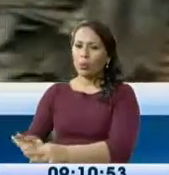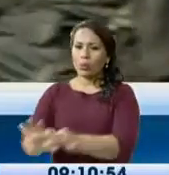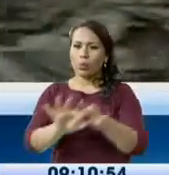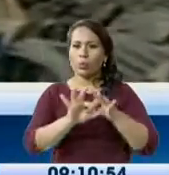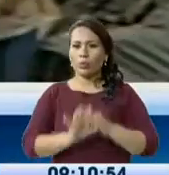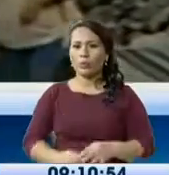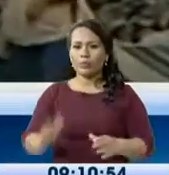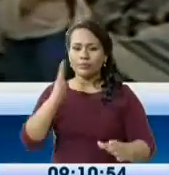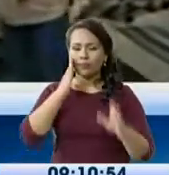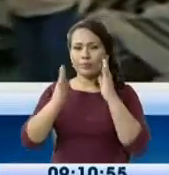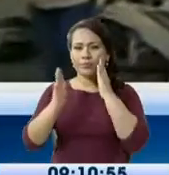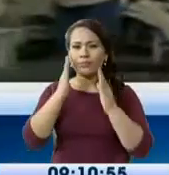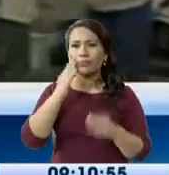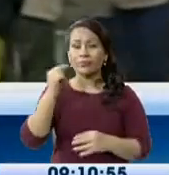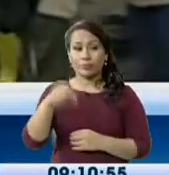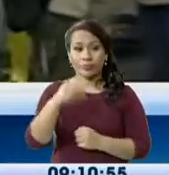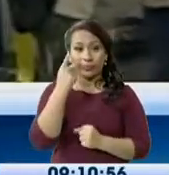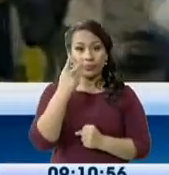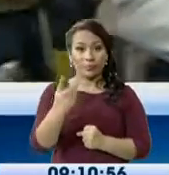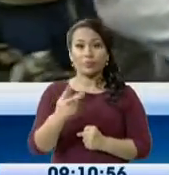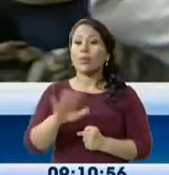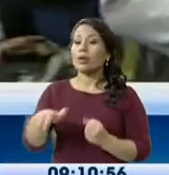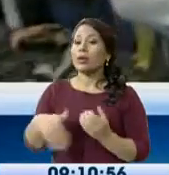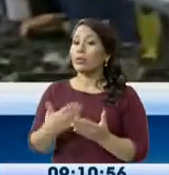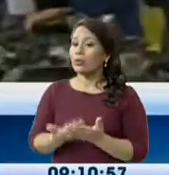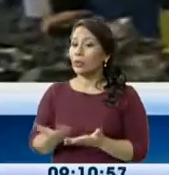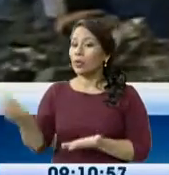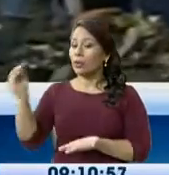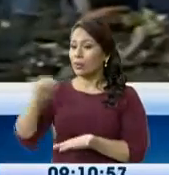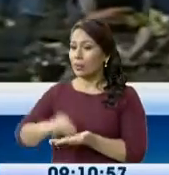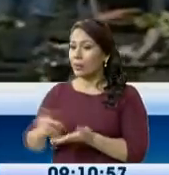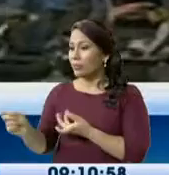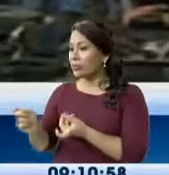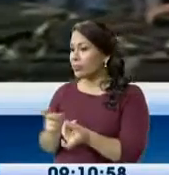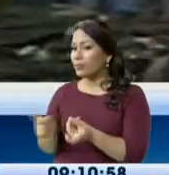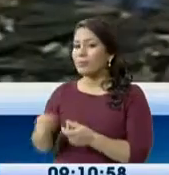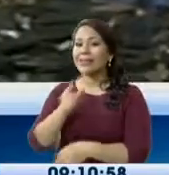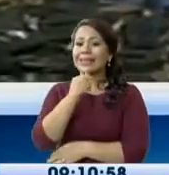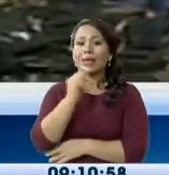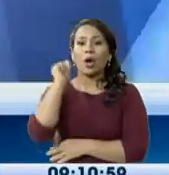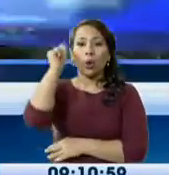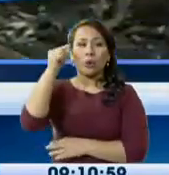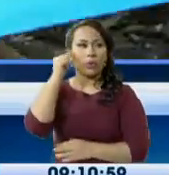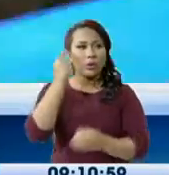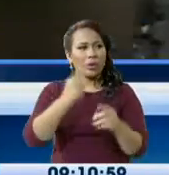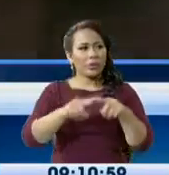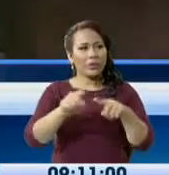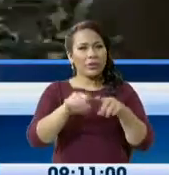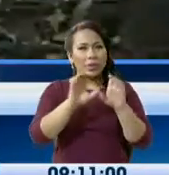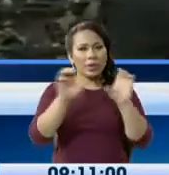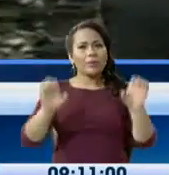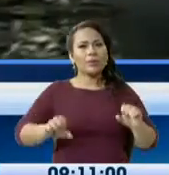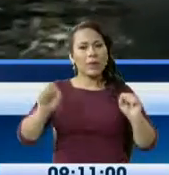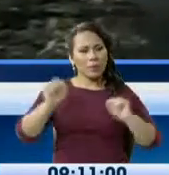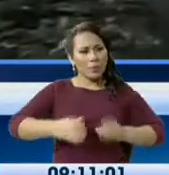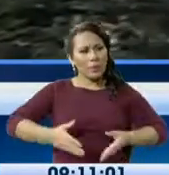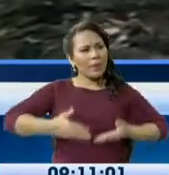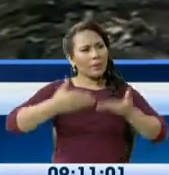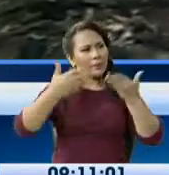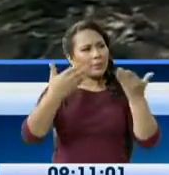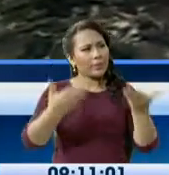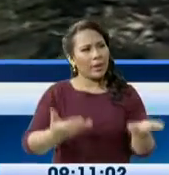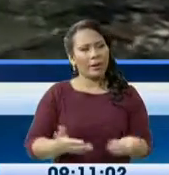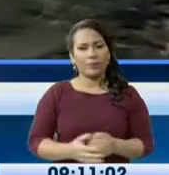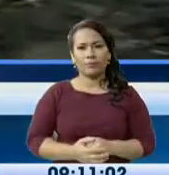Como podemos ver, están llegando las entidades estatales para que de una u otra manera se pueda darles